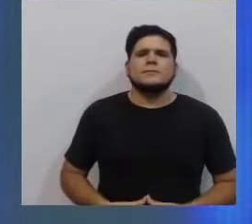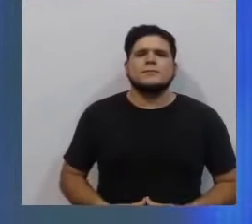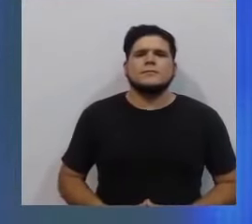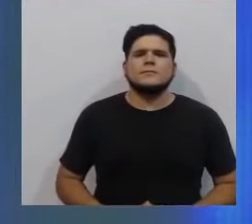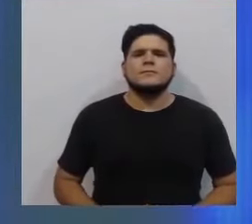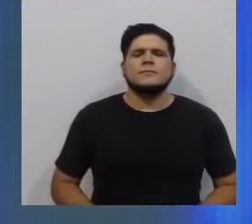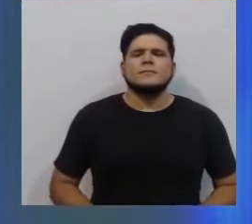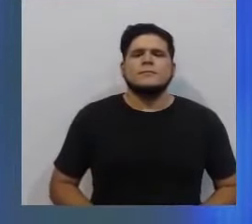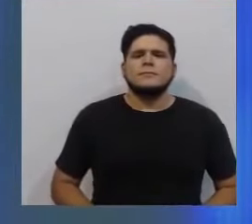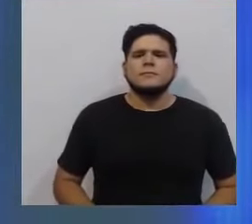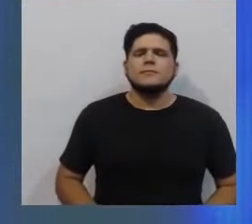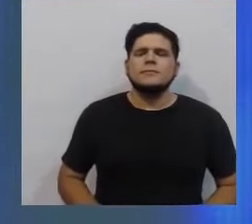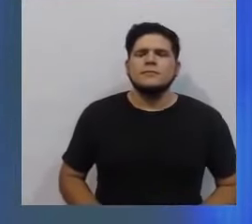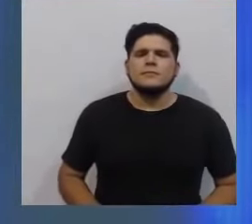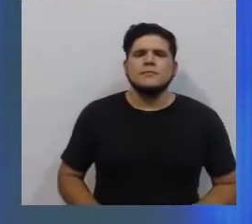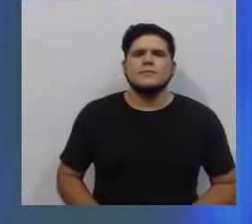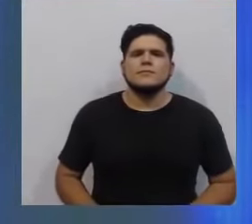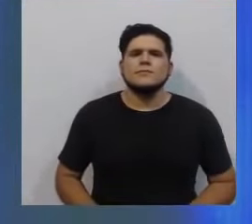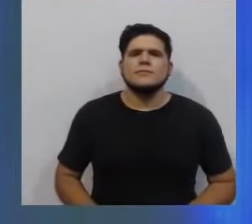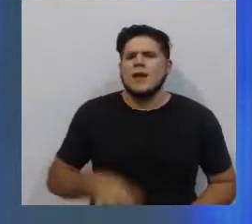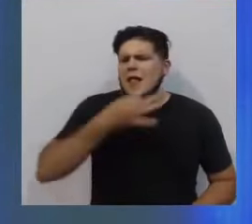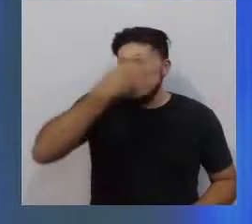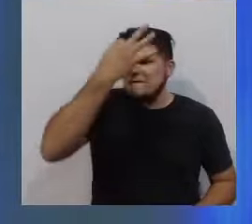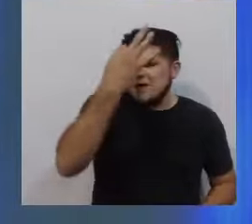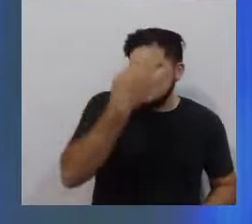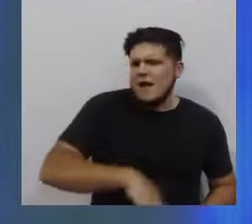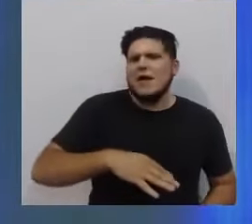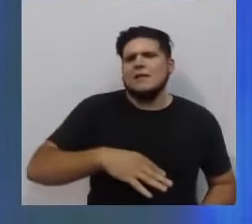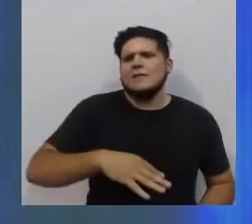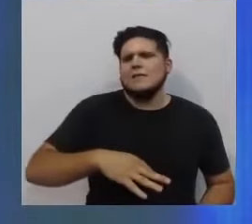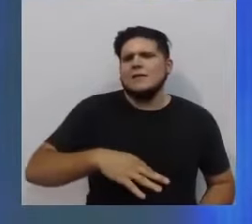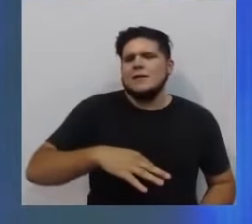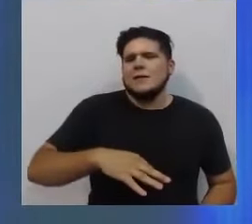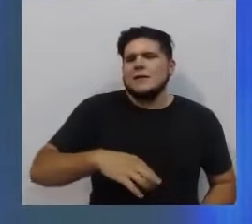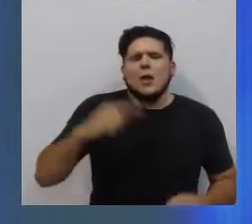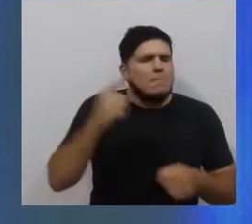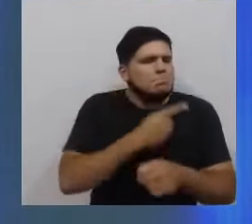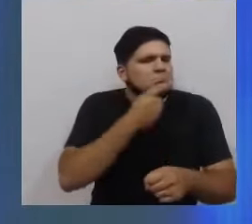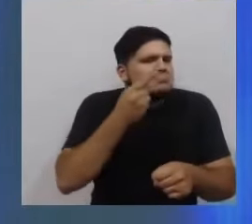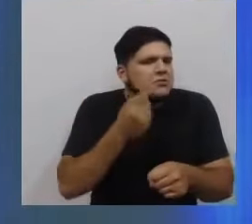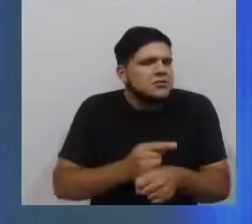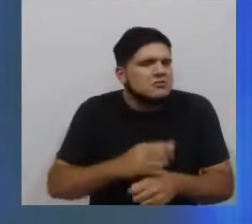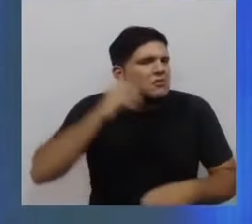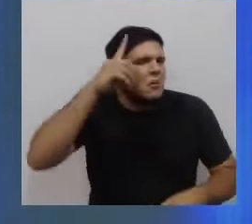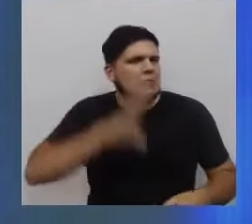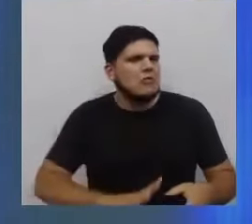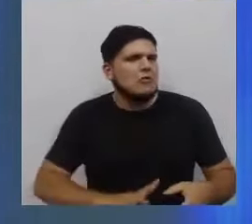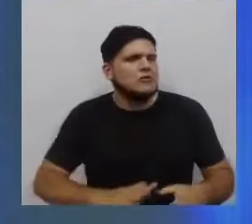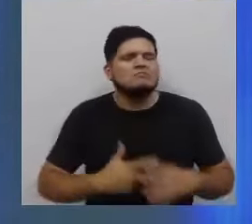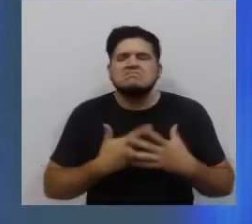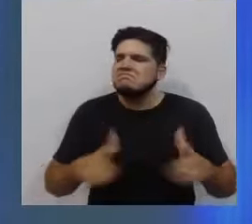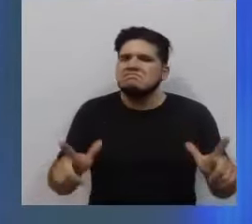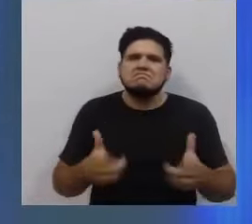eres un dios que para ti nada es imposible ese concepto te posiciona como